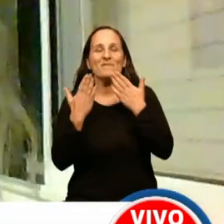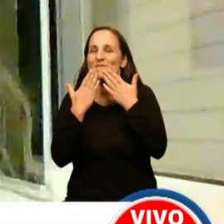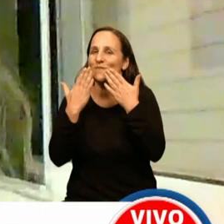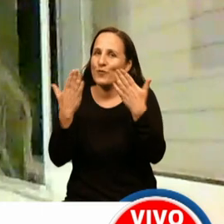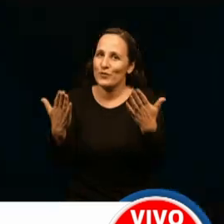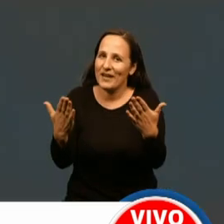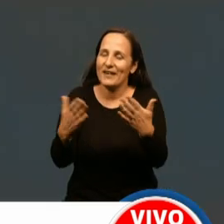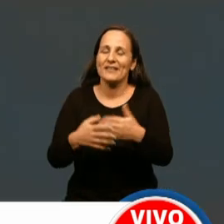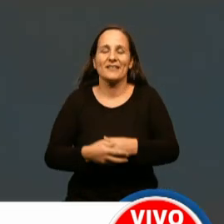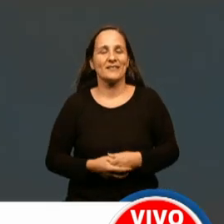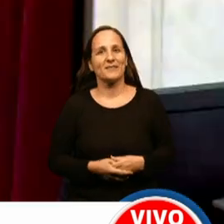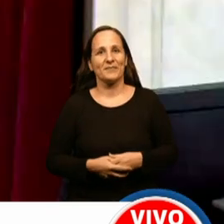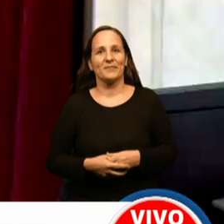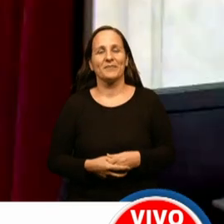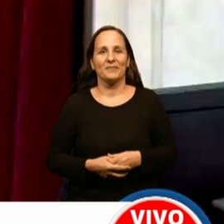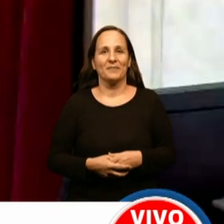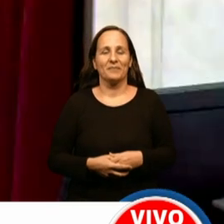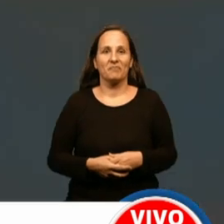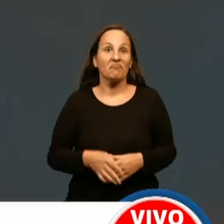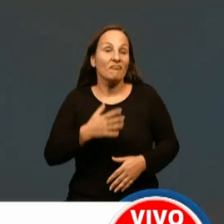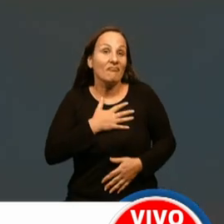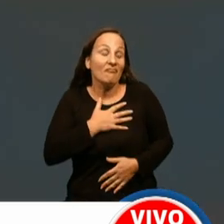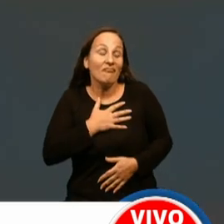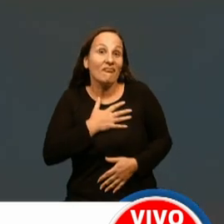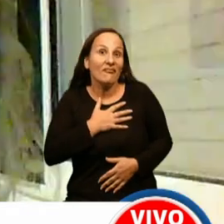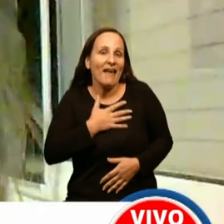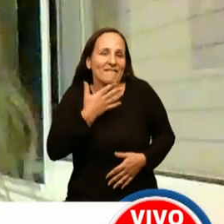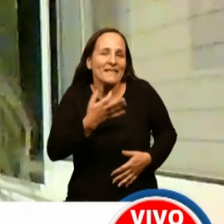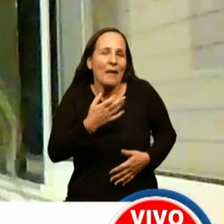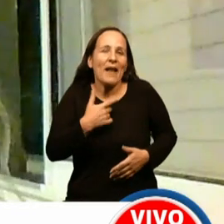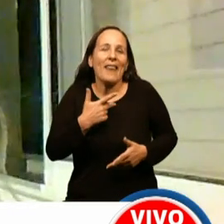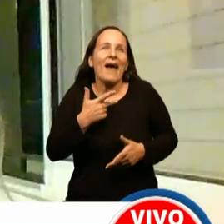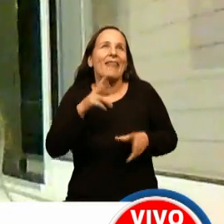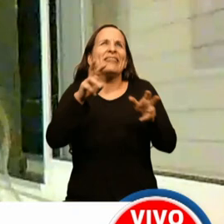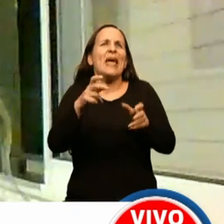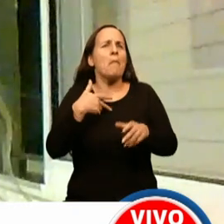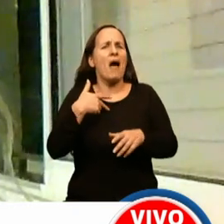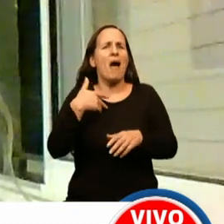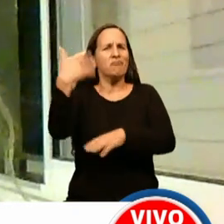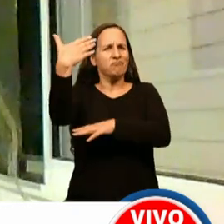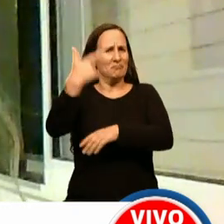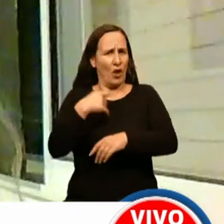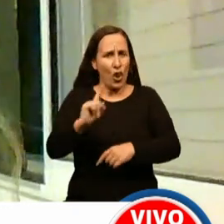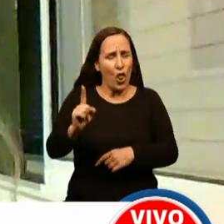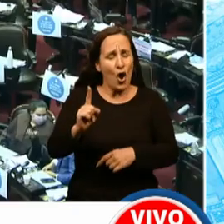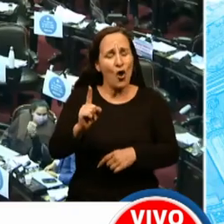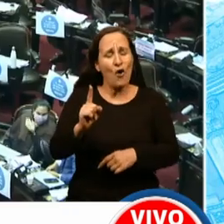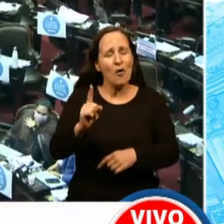gracias la verdad es que no pensaba hablar en este tema pero claramente